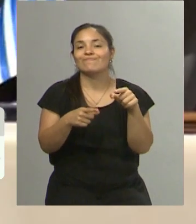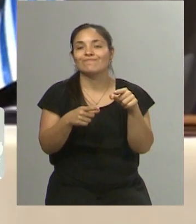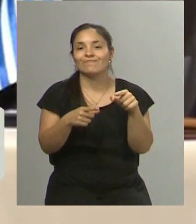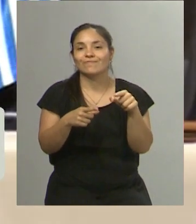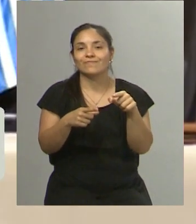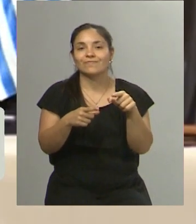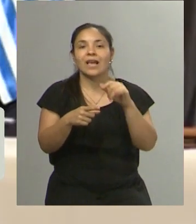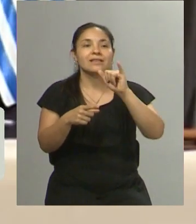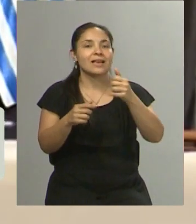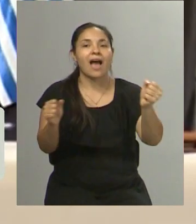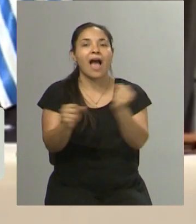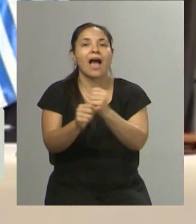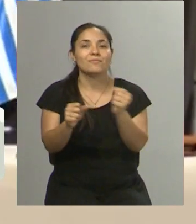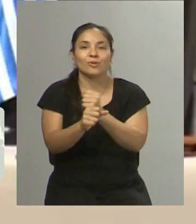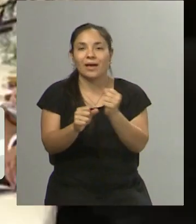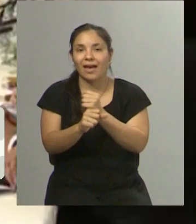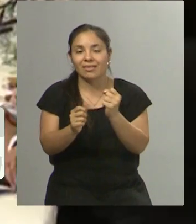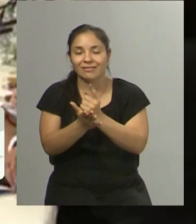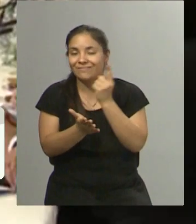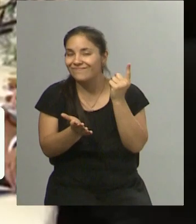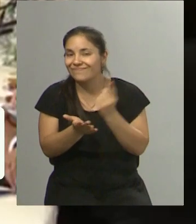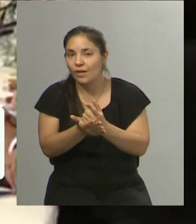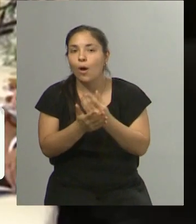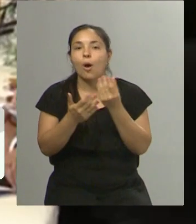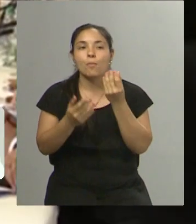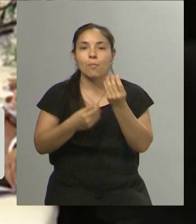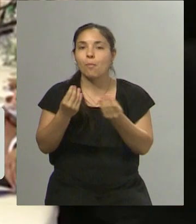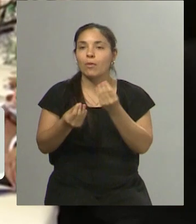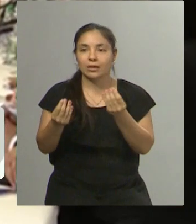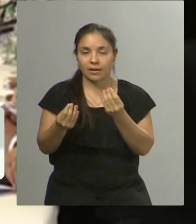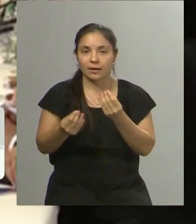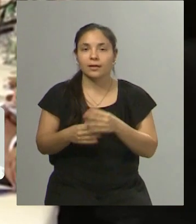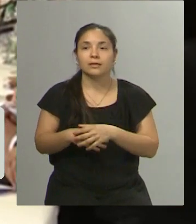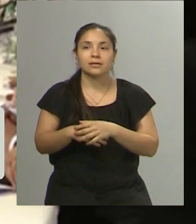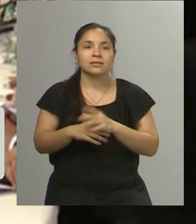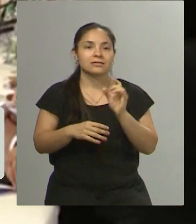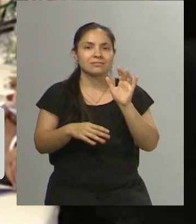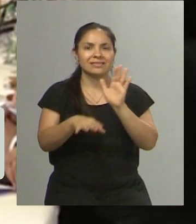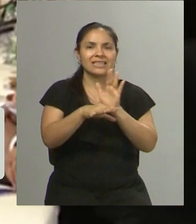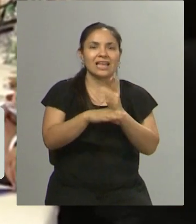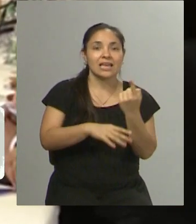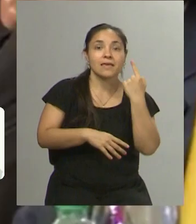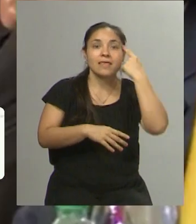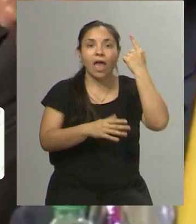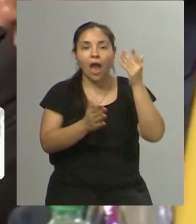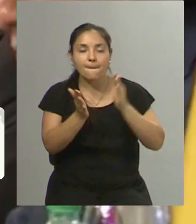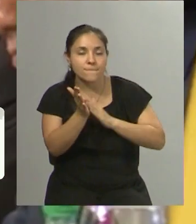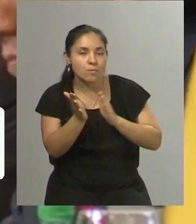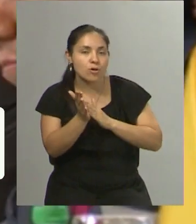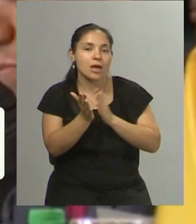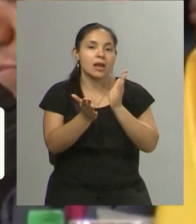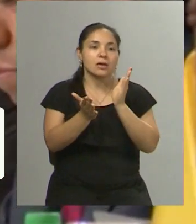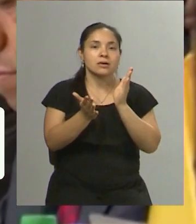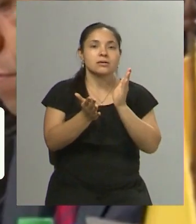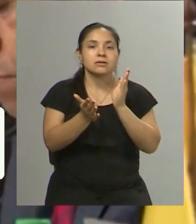vamos a poder aprobarlas, porque la tarea de la Secretaría precisamente sería inventar, proponer ideas